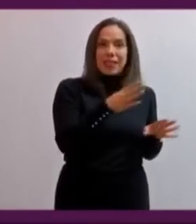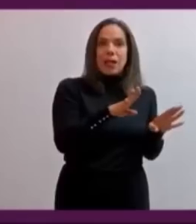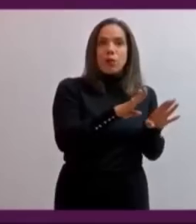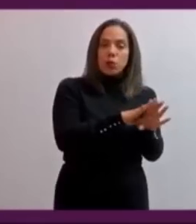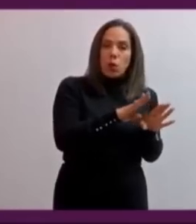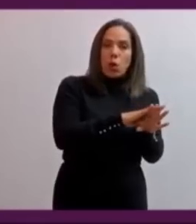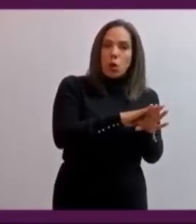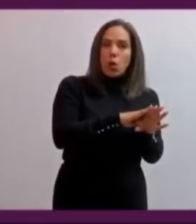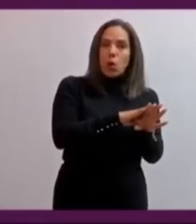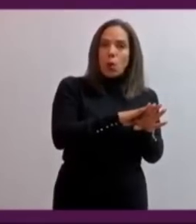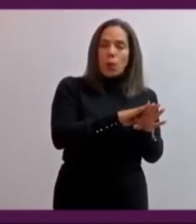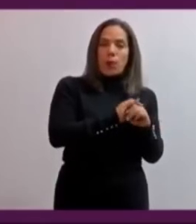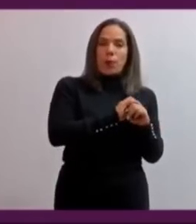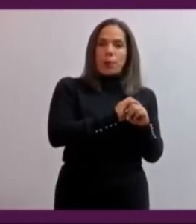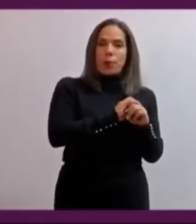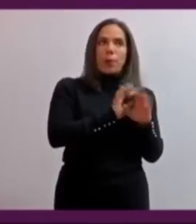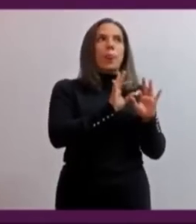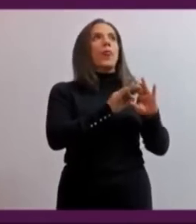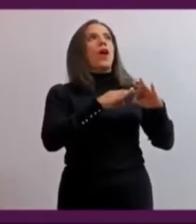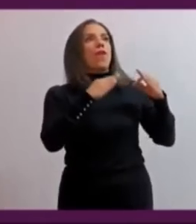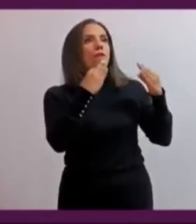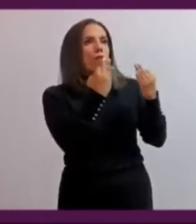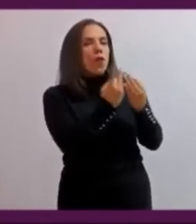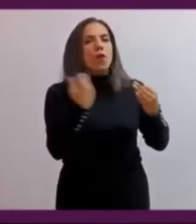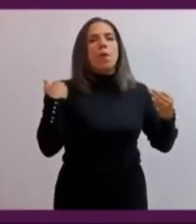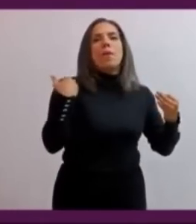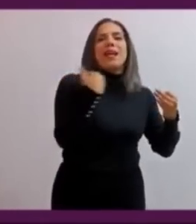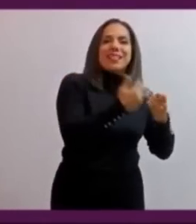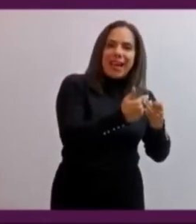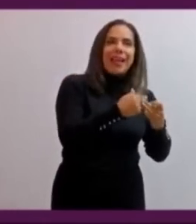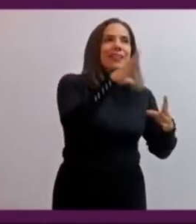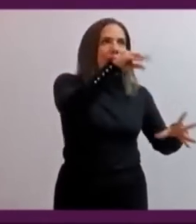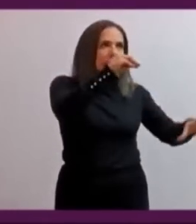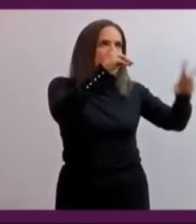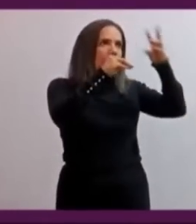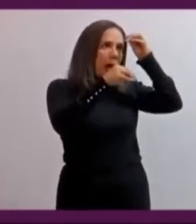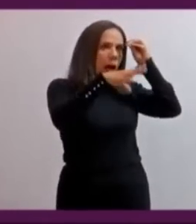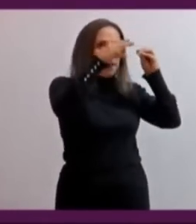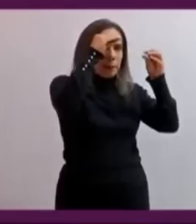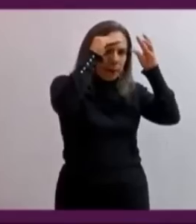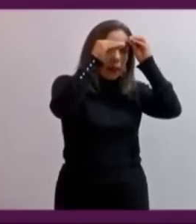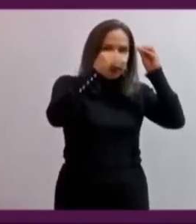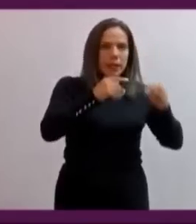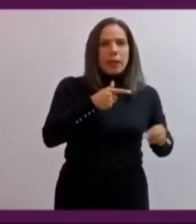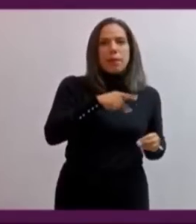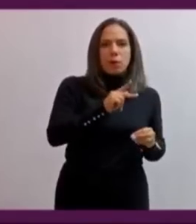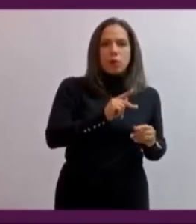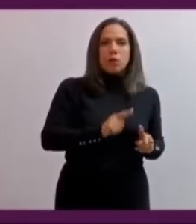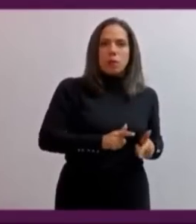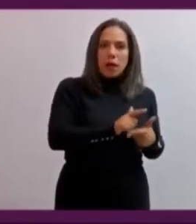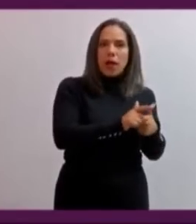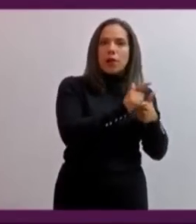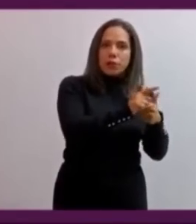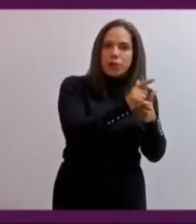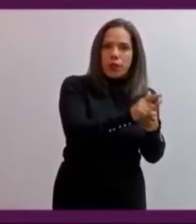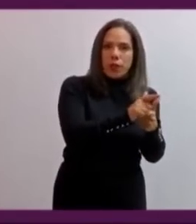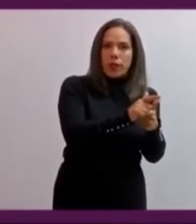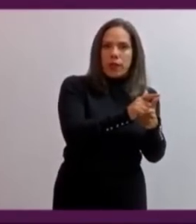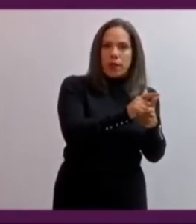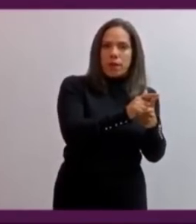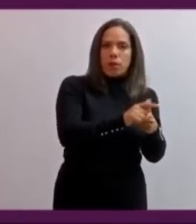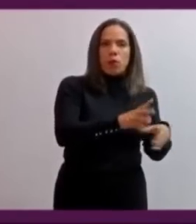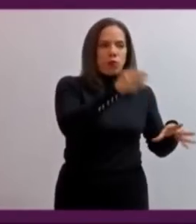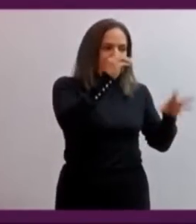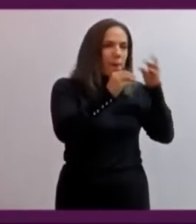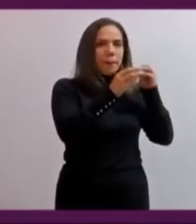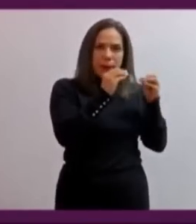reconsideremos que nuestra formación nos da saberes, nos da habilidades, nos da capacitación para poder